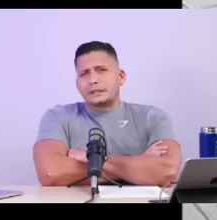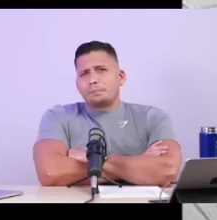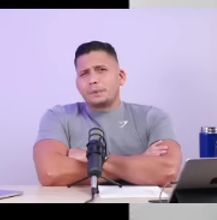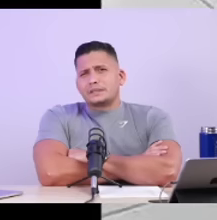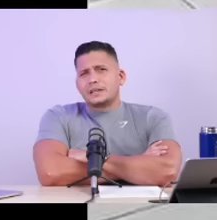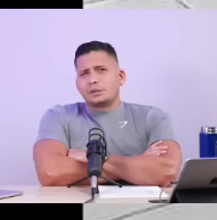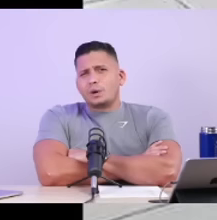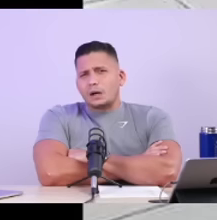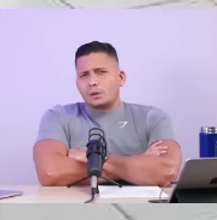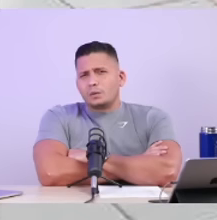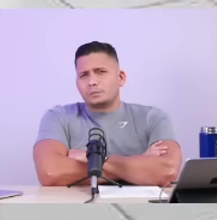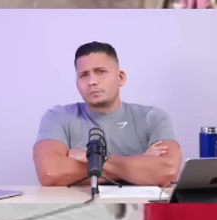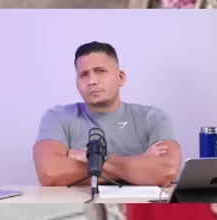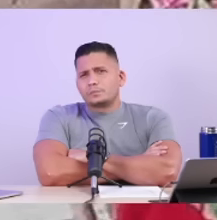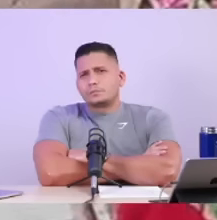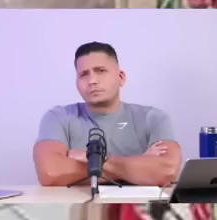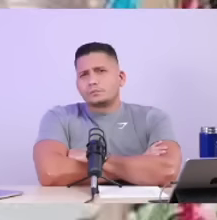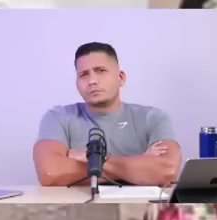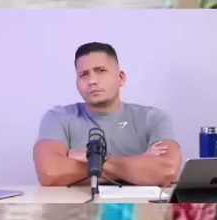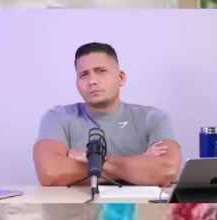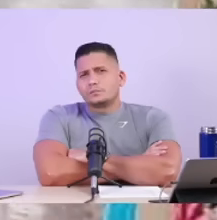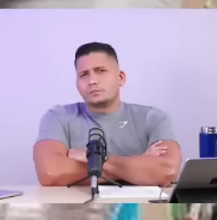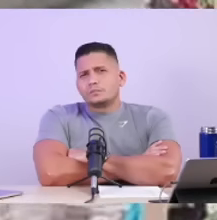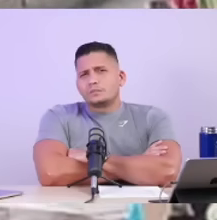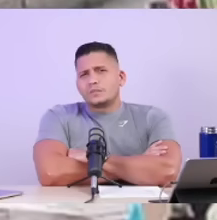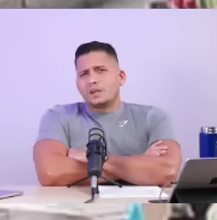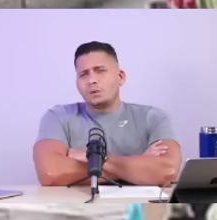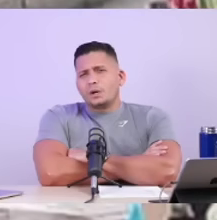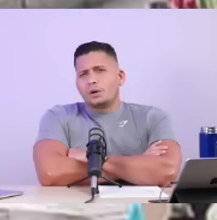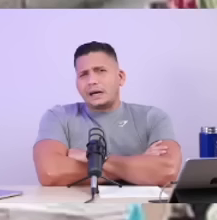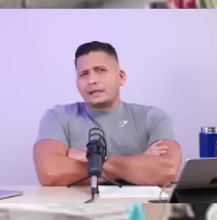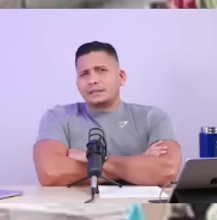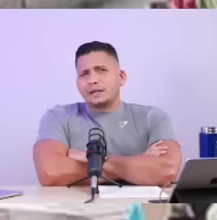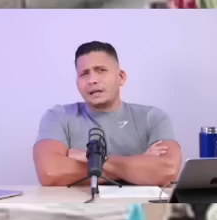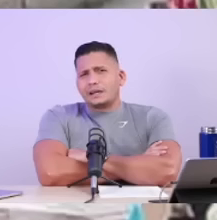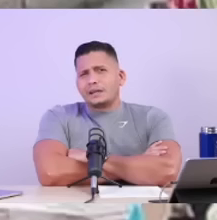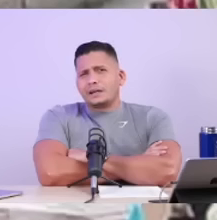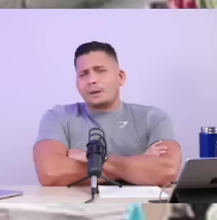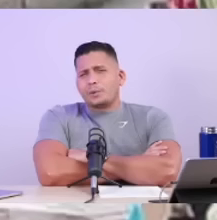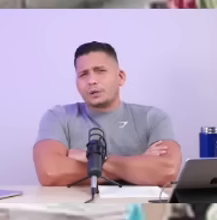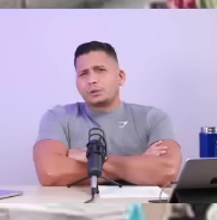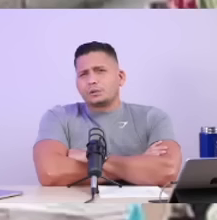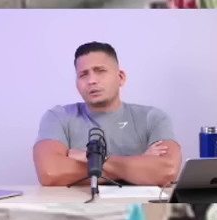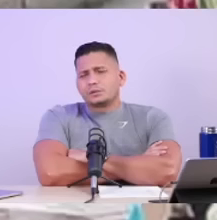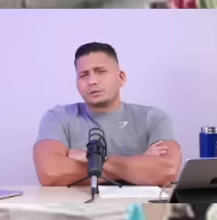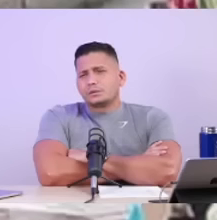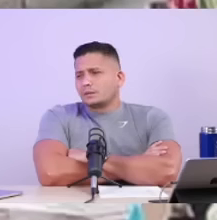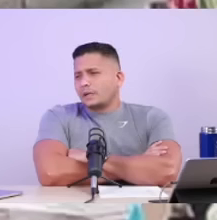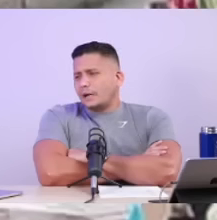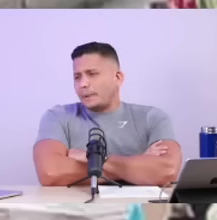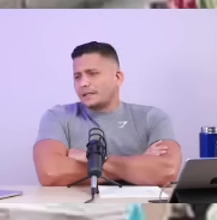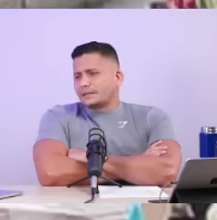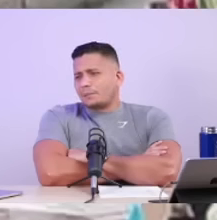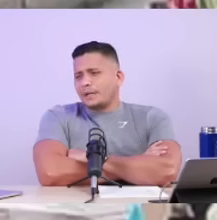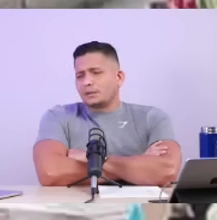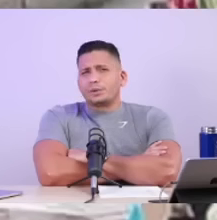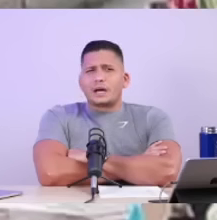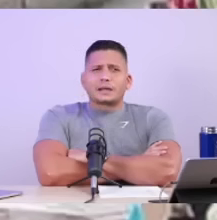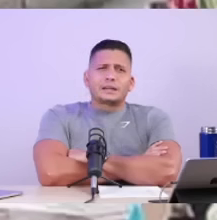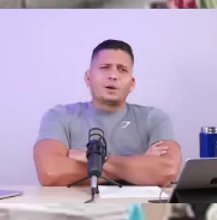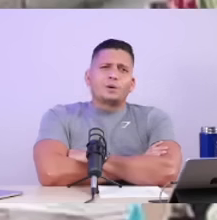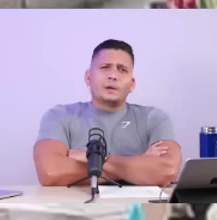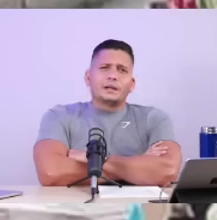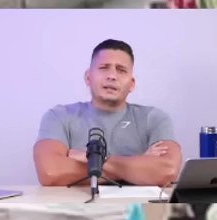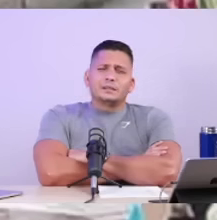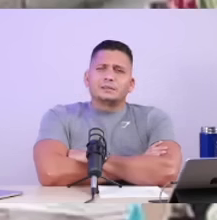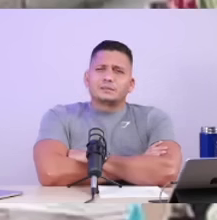como que están pensando algo y bueno la gente en las redes le ha puesto ya